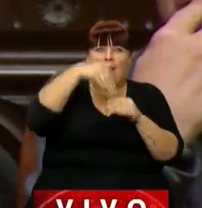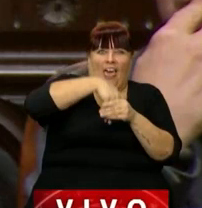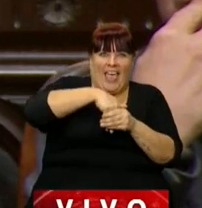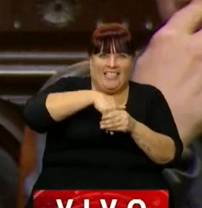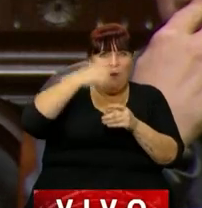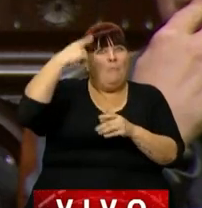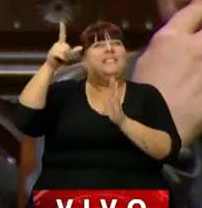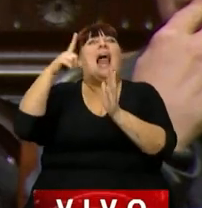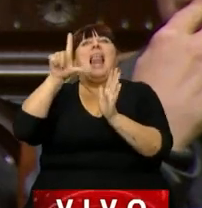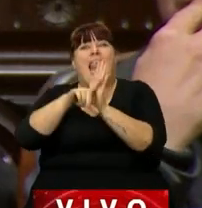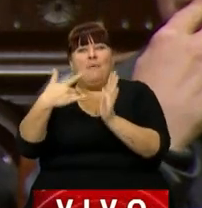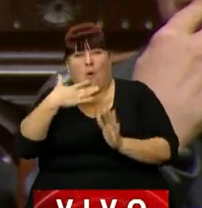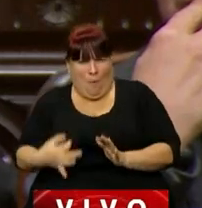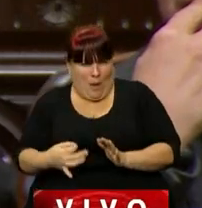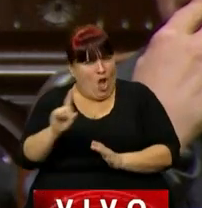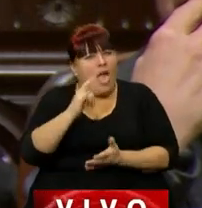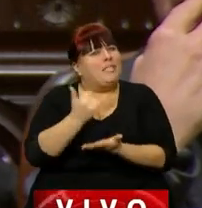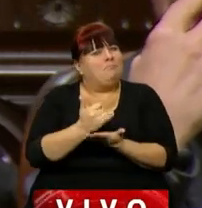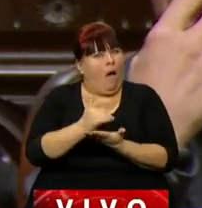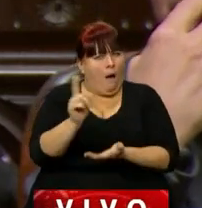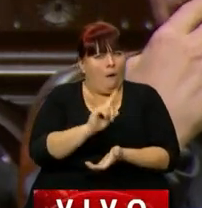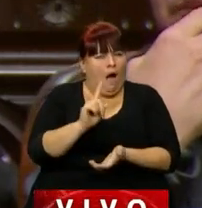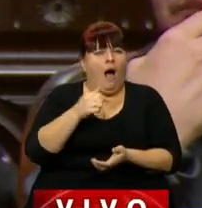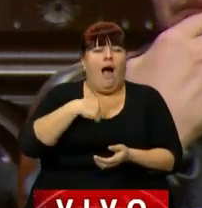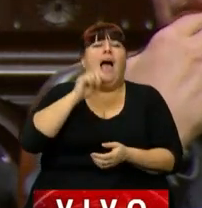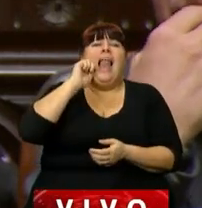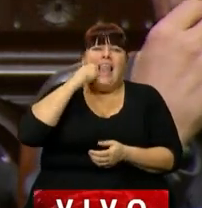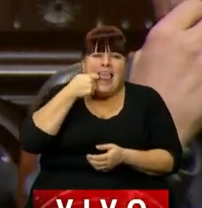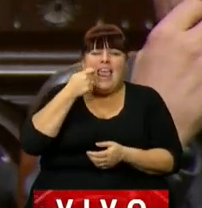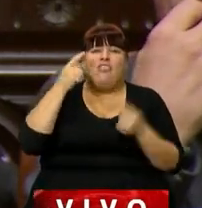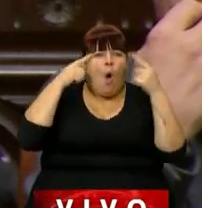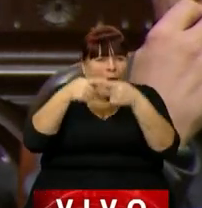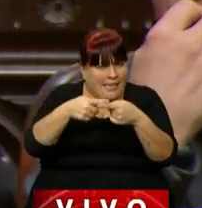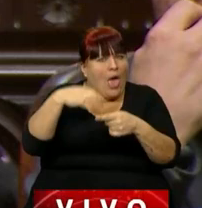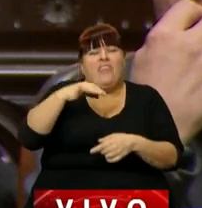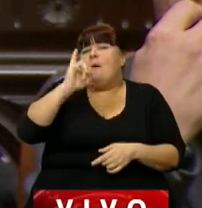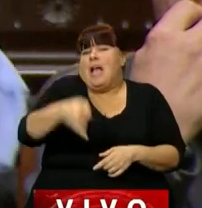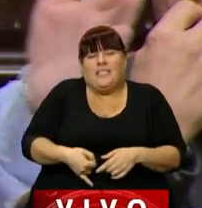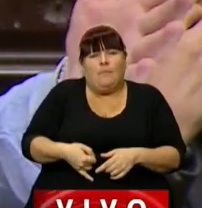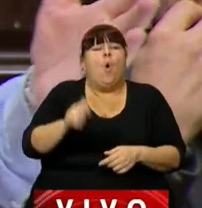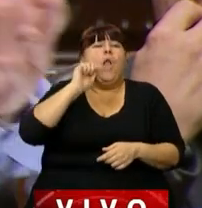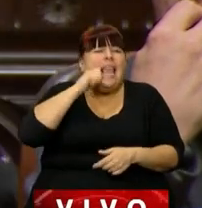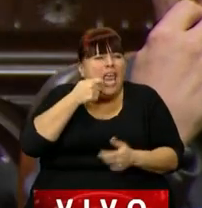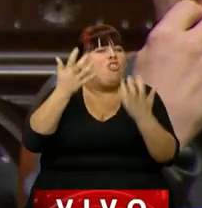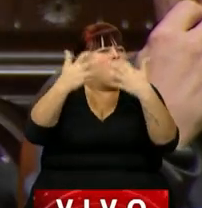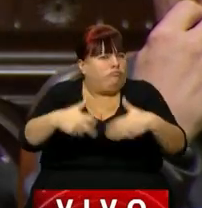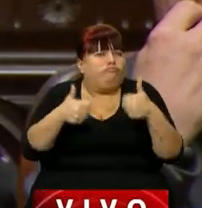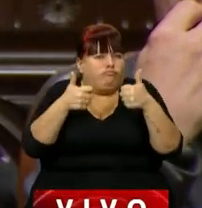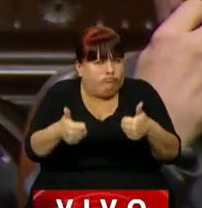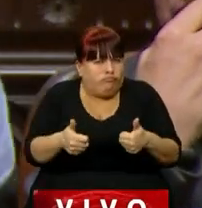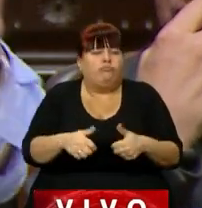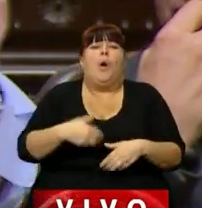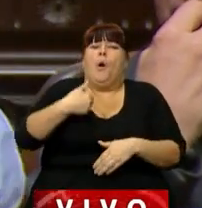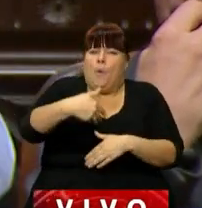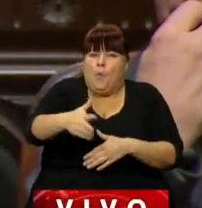interno? No es menor el tema. Para mí, por más bueno que sean los fines, admitamos que es excelente el proyecto, que